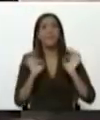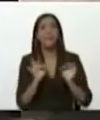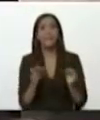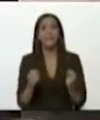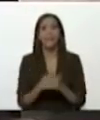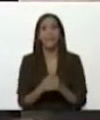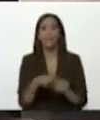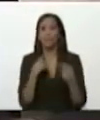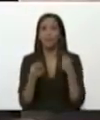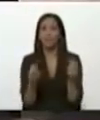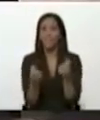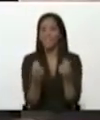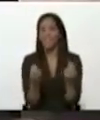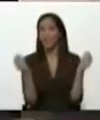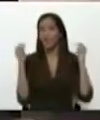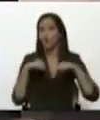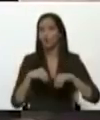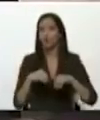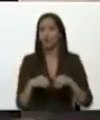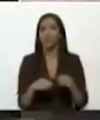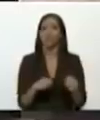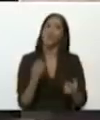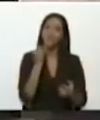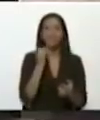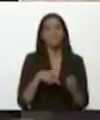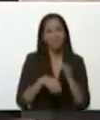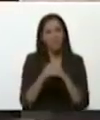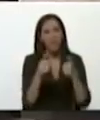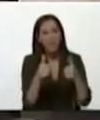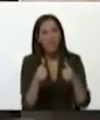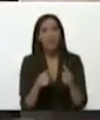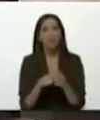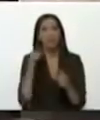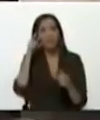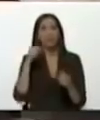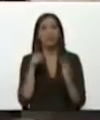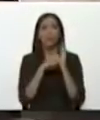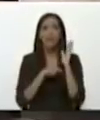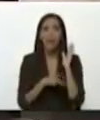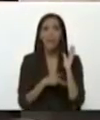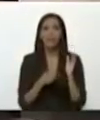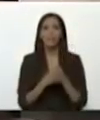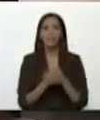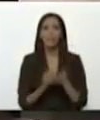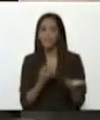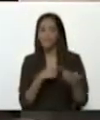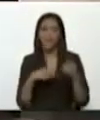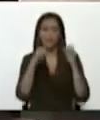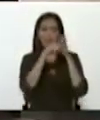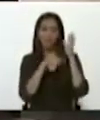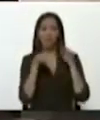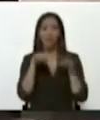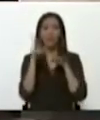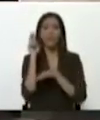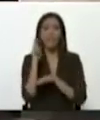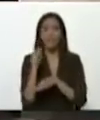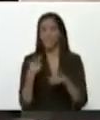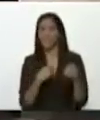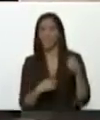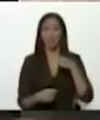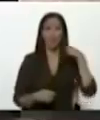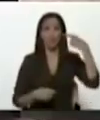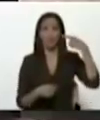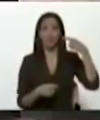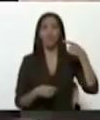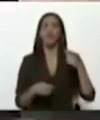una cuestión de negocio. Muchachos, que te vaya bien. El día que ustedes tengan un programa y sea tendencia como nosotros los jueves y los viernes, que la ponemos de primera,